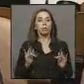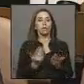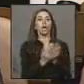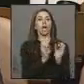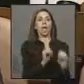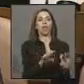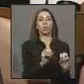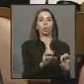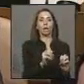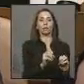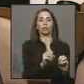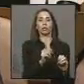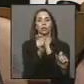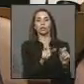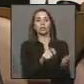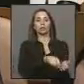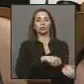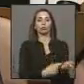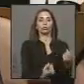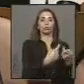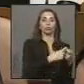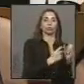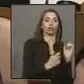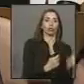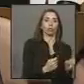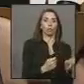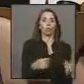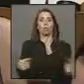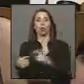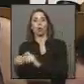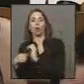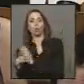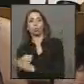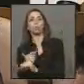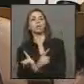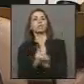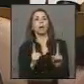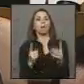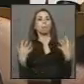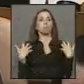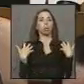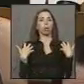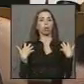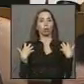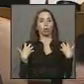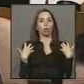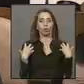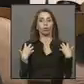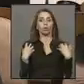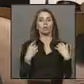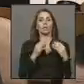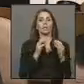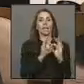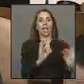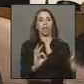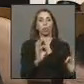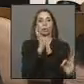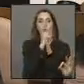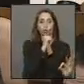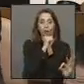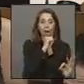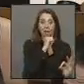educación de los adherentes a uno u otro club, y menos se hacen cargo de la contención cuando la educación no fue suficiente